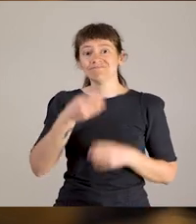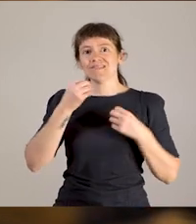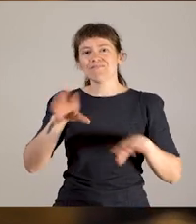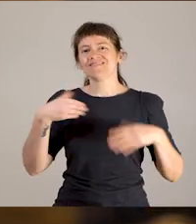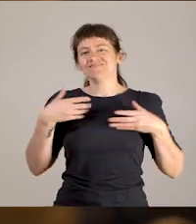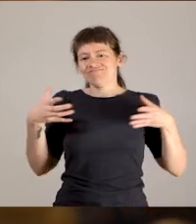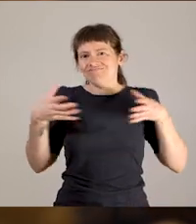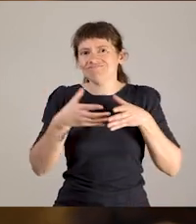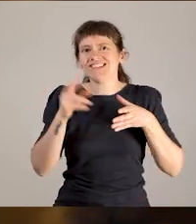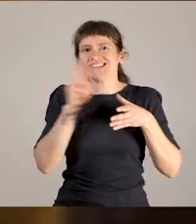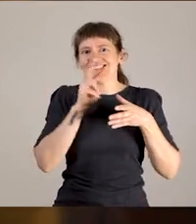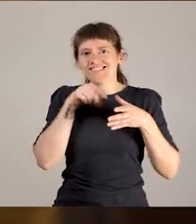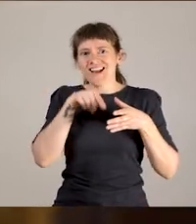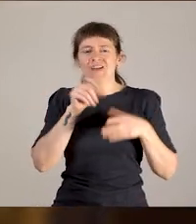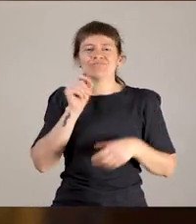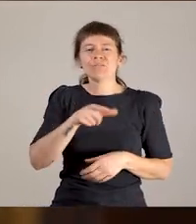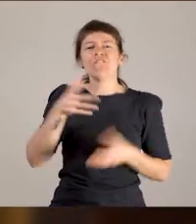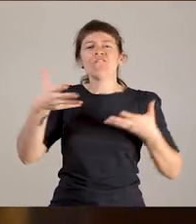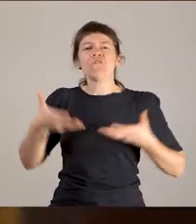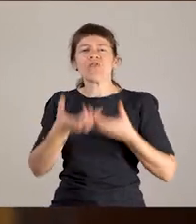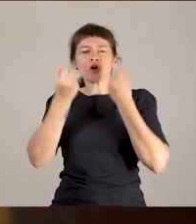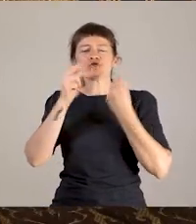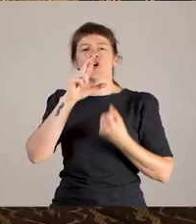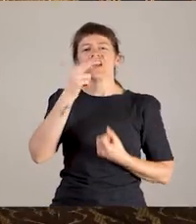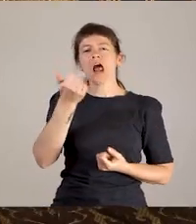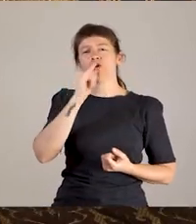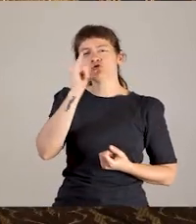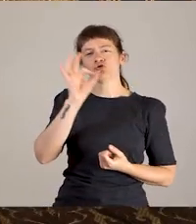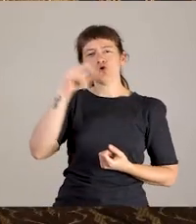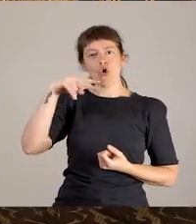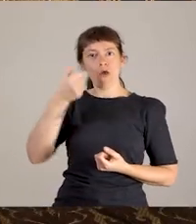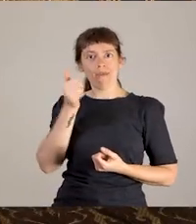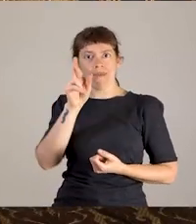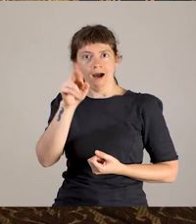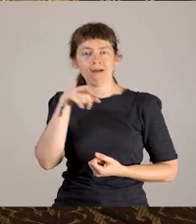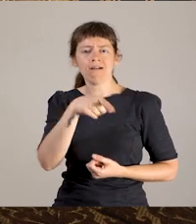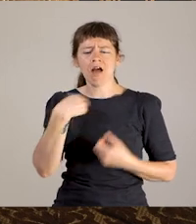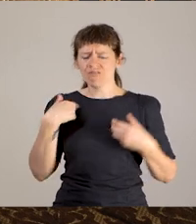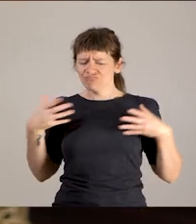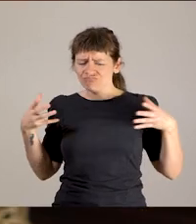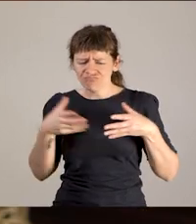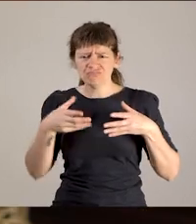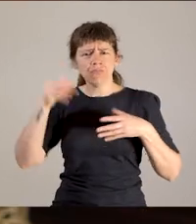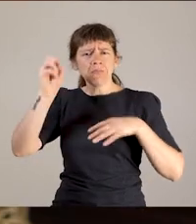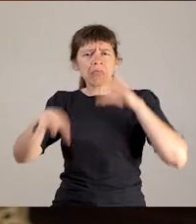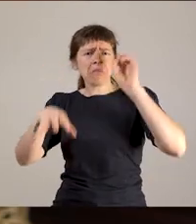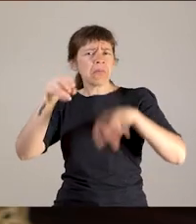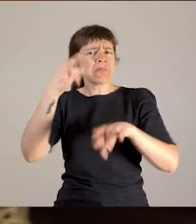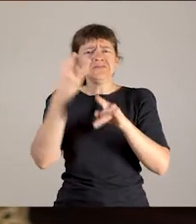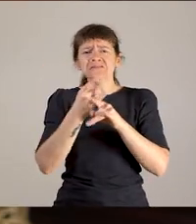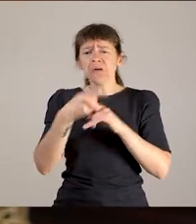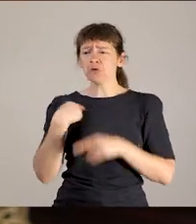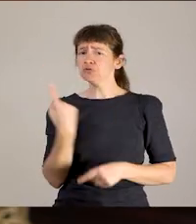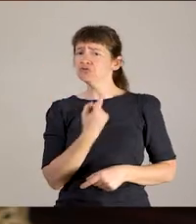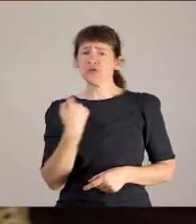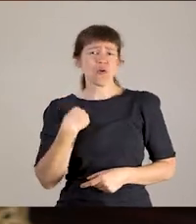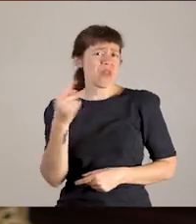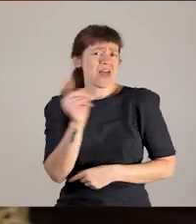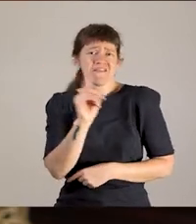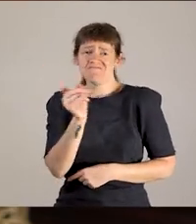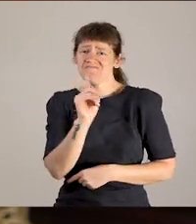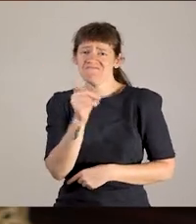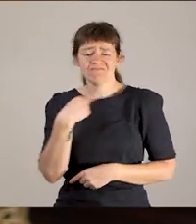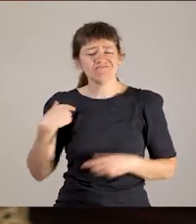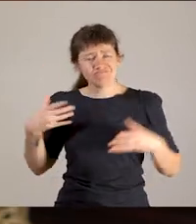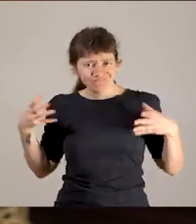Empecé a ir a estar con las chicas, con la Fundación Razonar. Y yo veía que ellas estaban